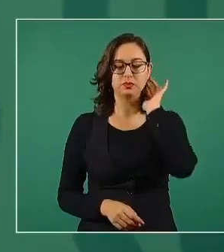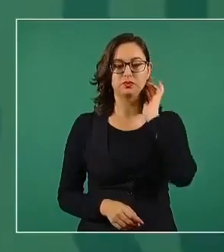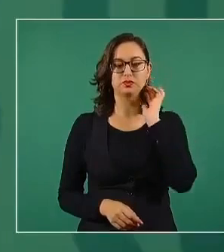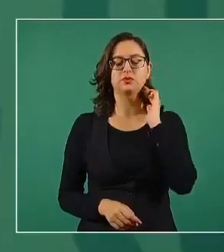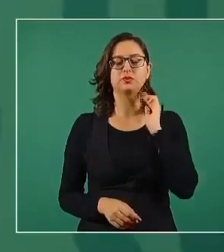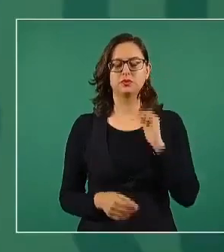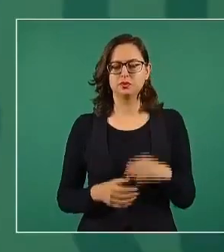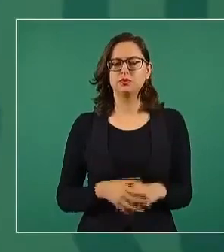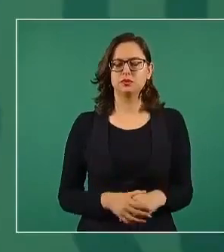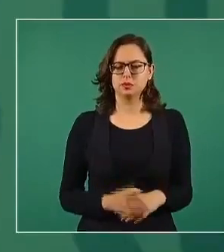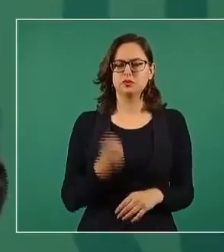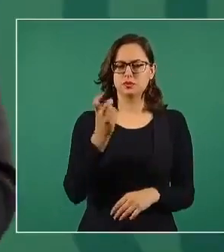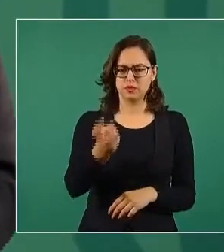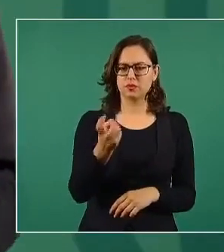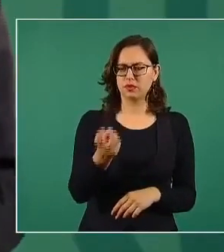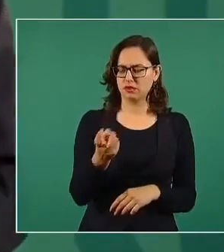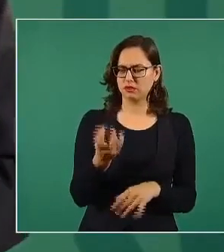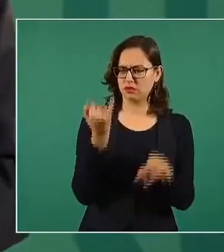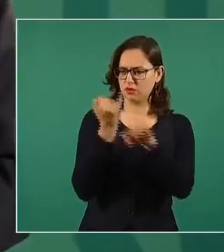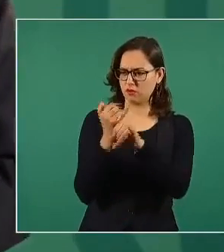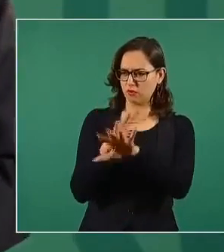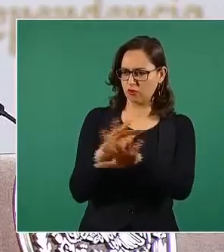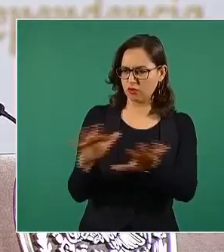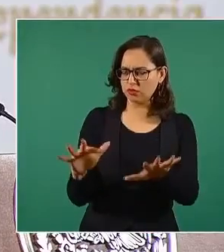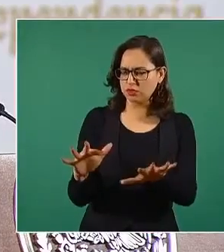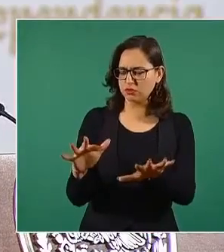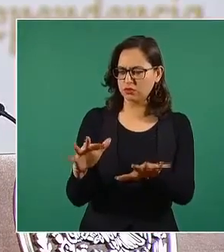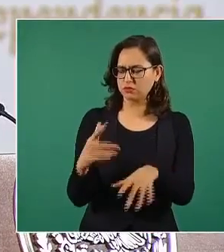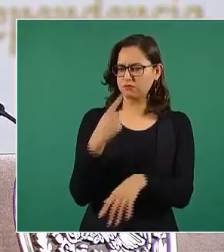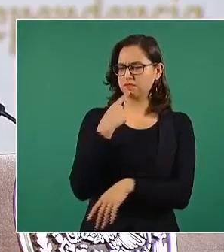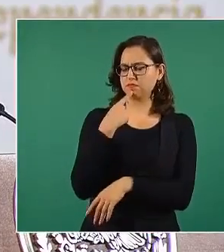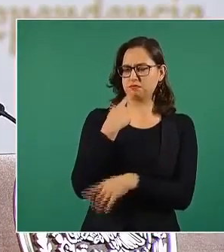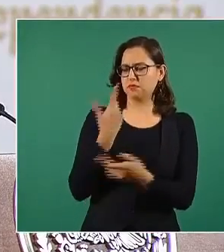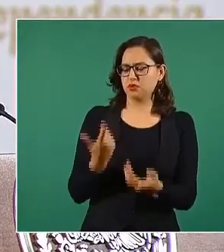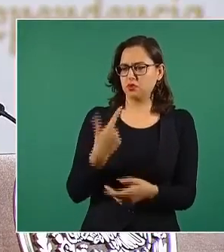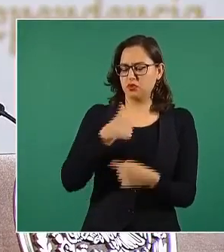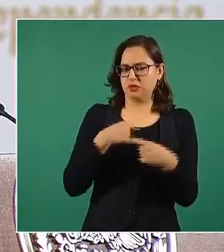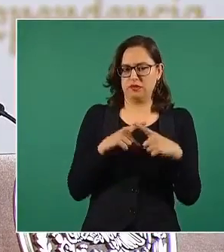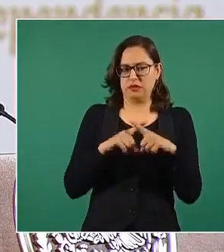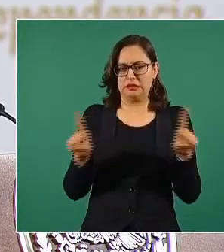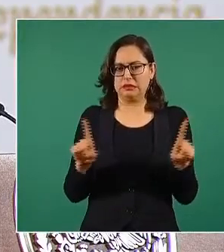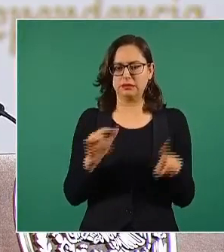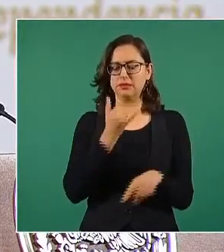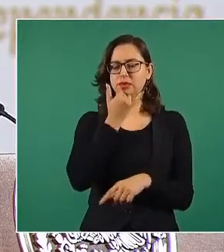esa información, o tengo otro dato. ¿Cuál, señor presidente?